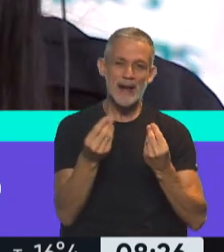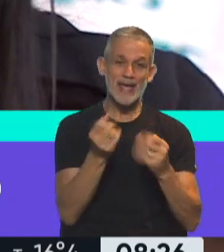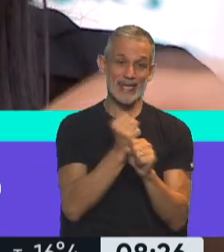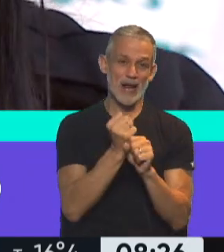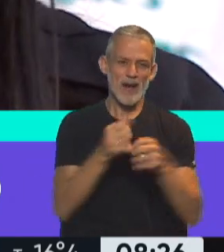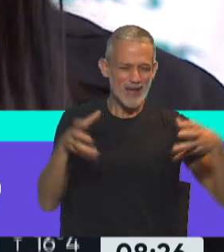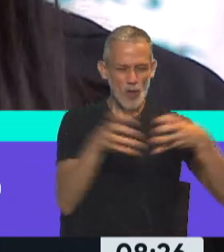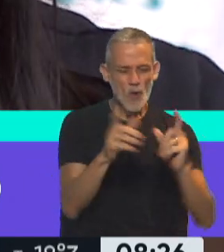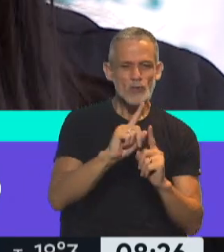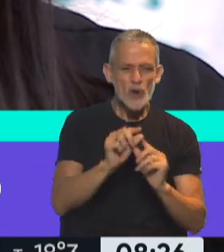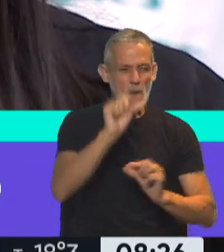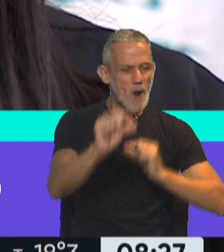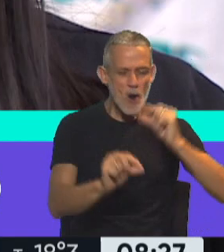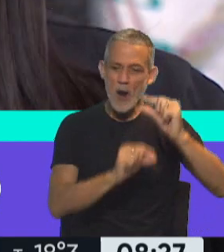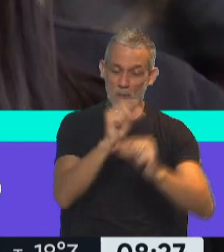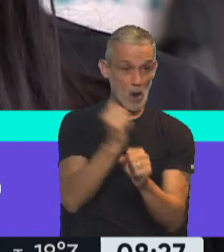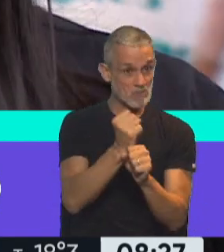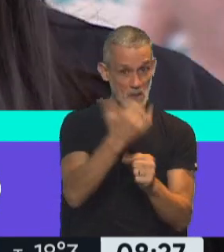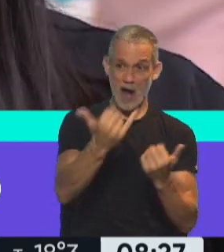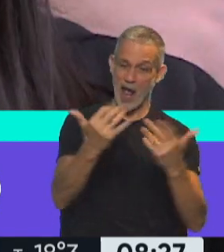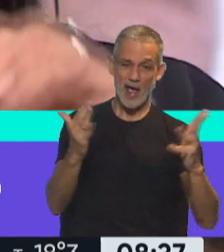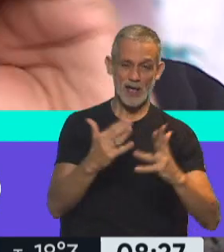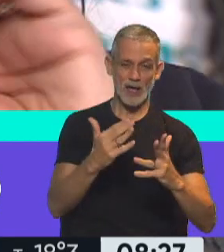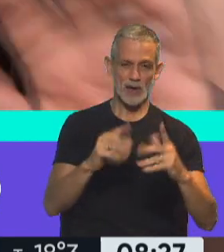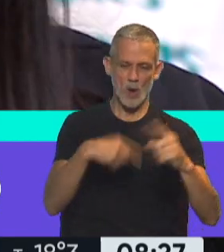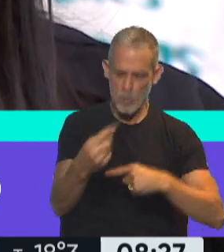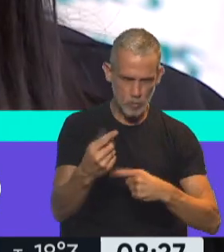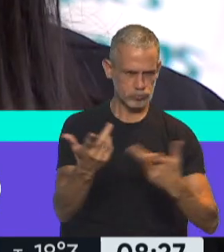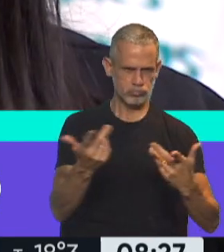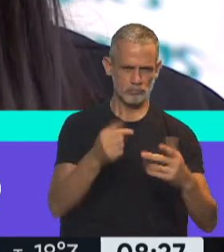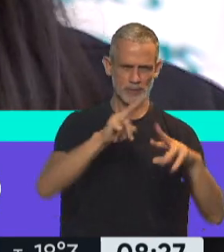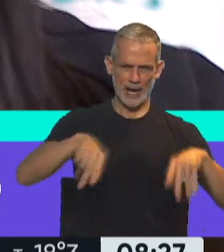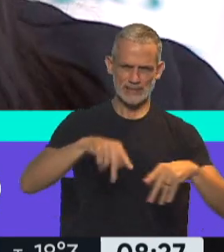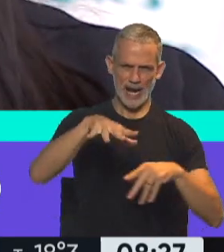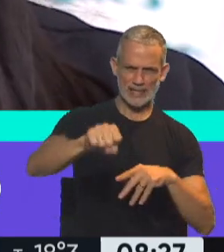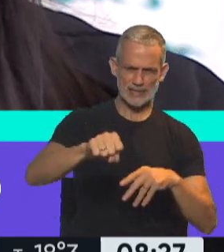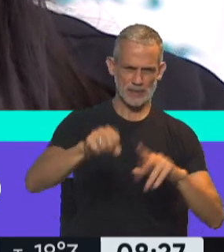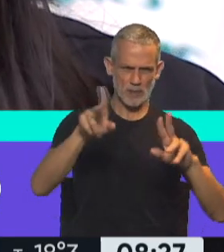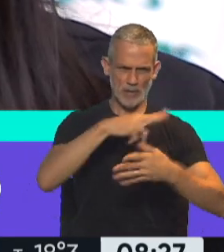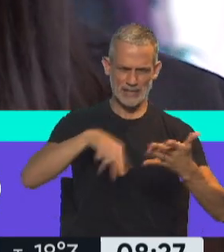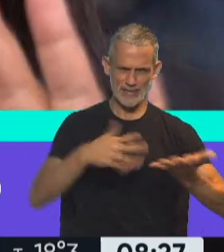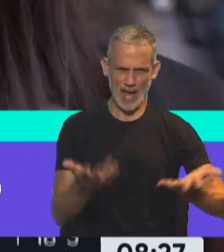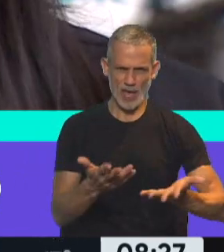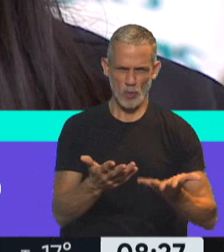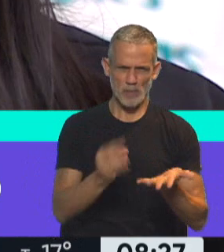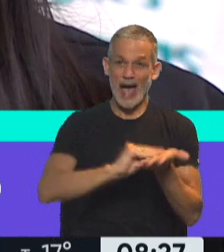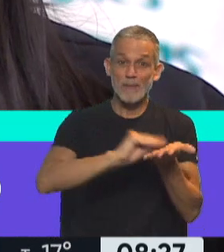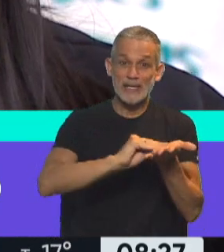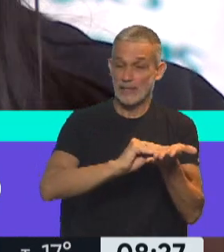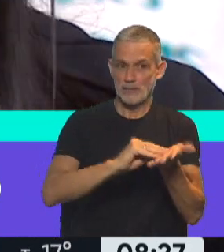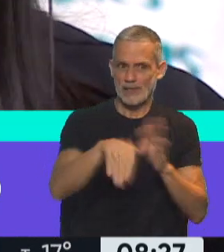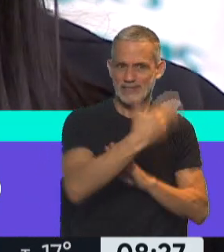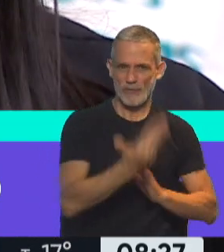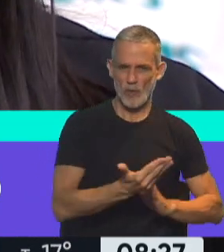trabajar todos juntos, empezar de a poco, y había trabajo. Y de un día para el otro empezaron a cancelar reservas. Las administrativas fueron las primeras que se